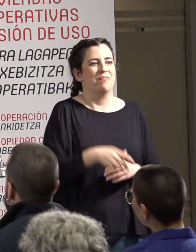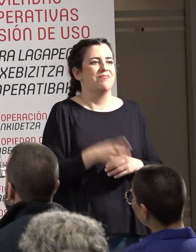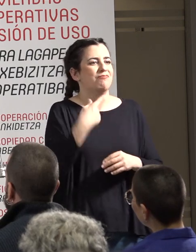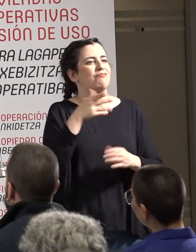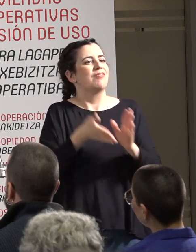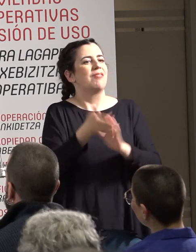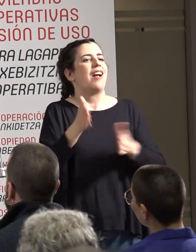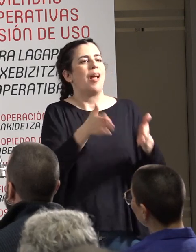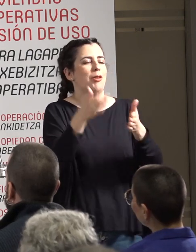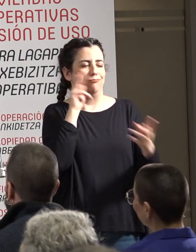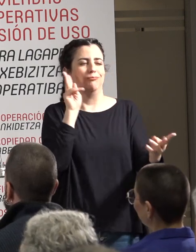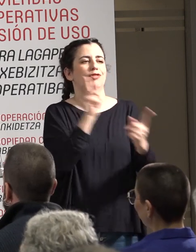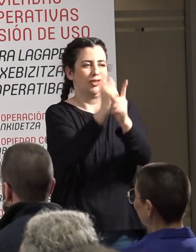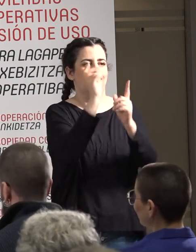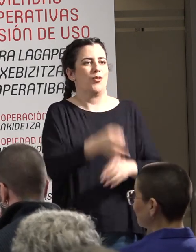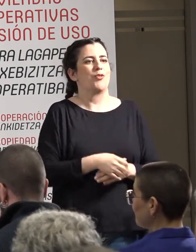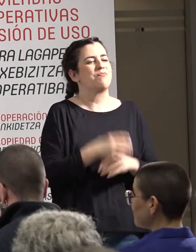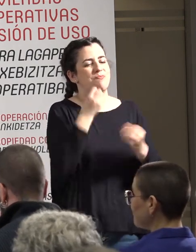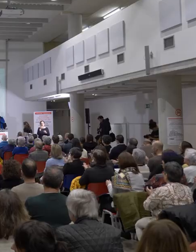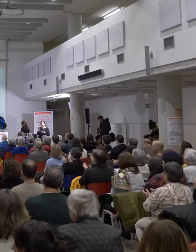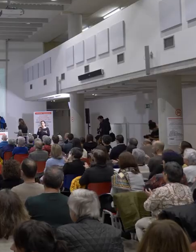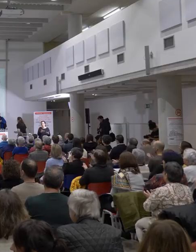doy paso a la mesa. Gracias.